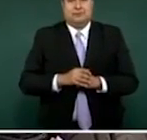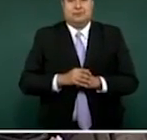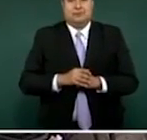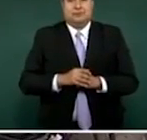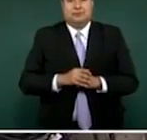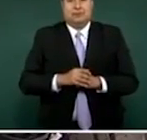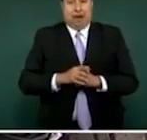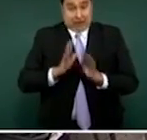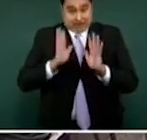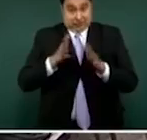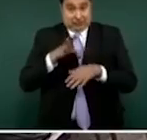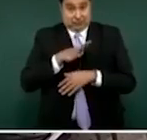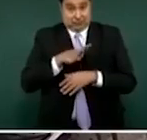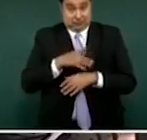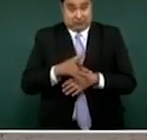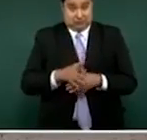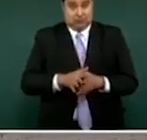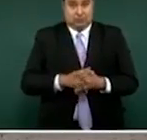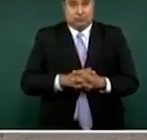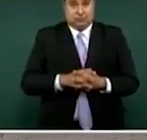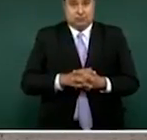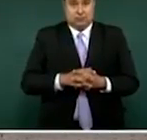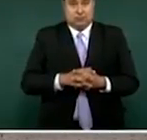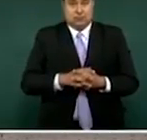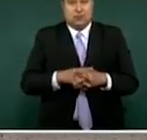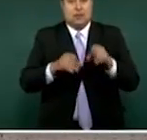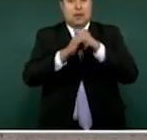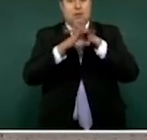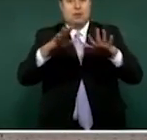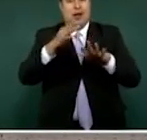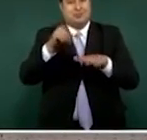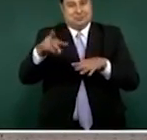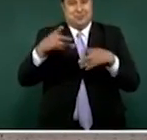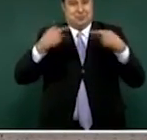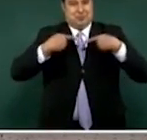Ah, ya la tienen. La información de los cañeros.